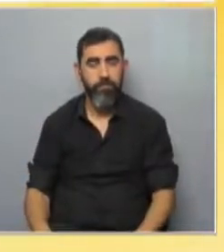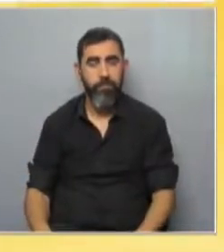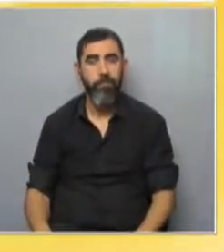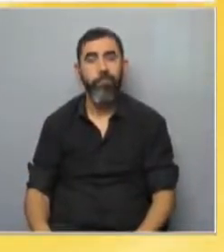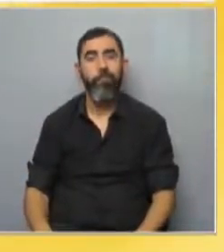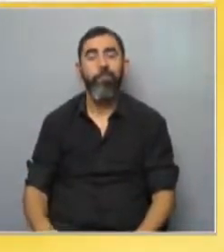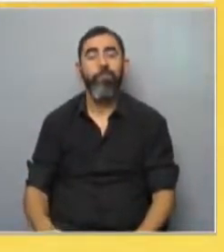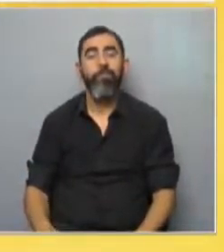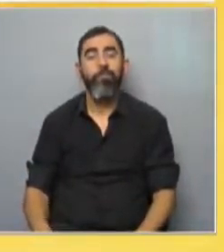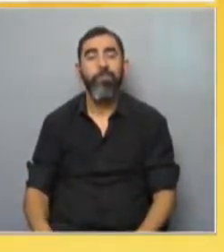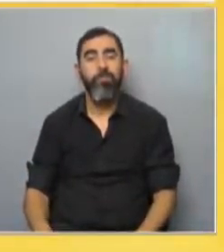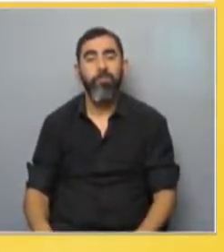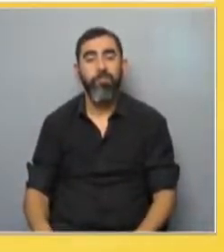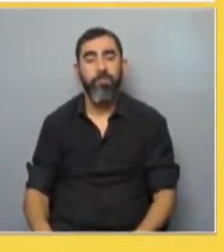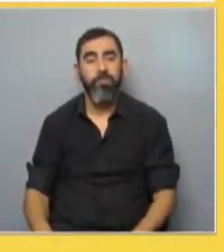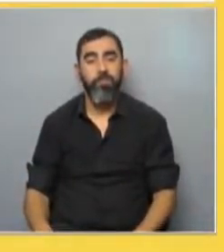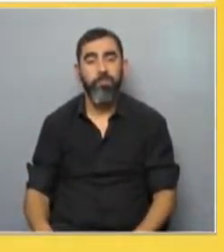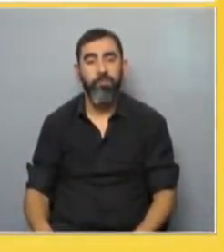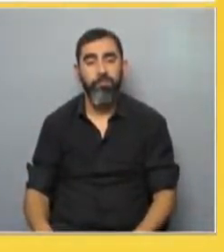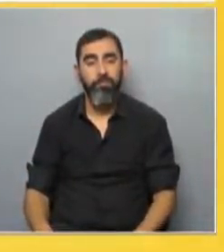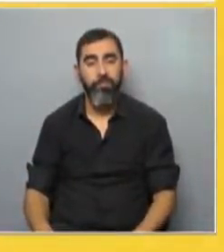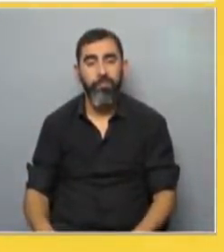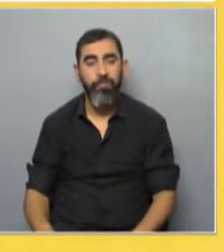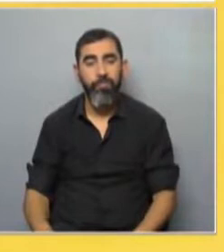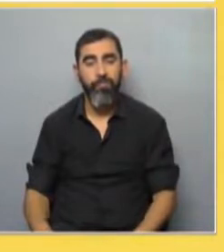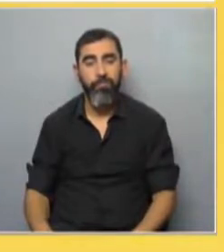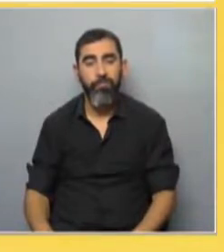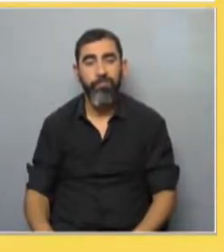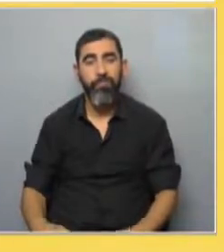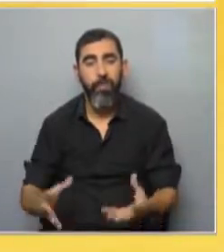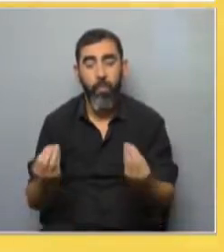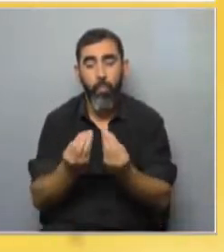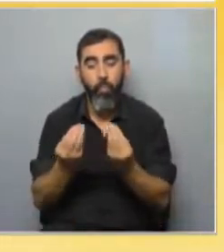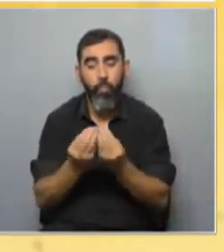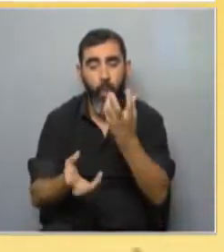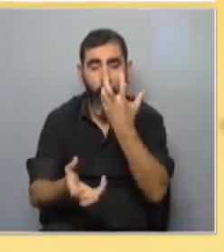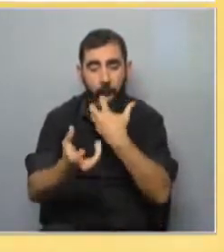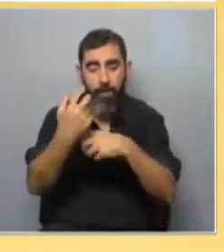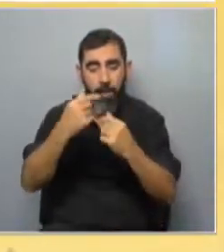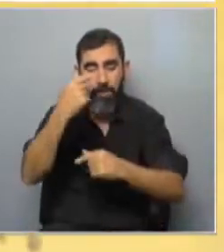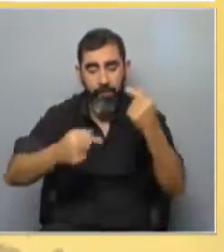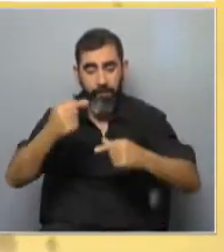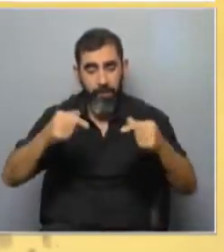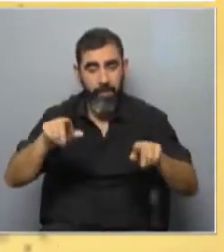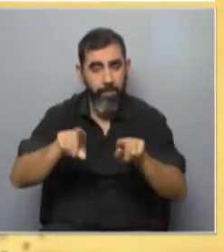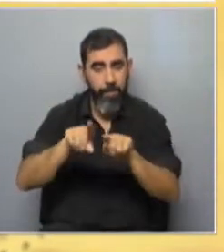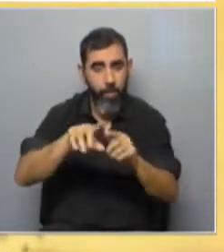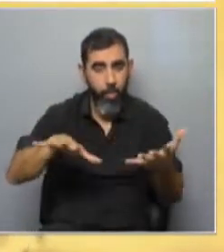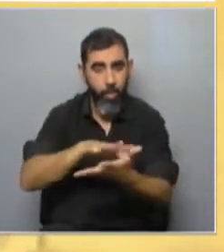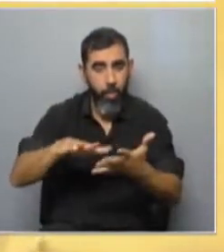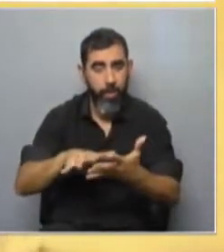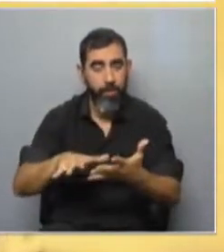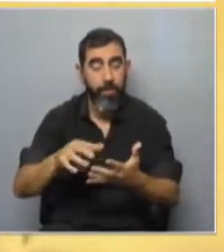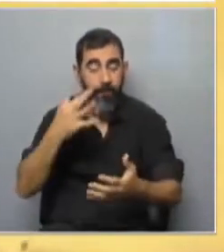no? Sí, supera por la densidad y la cantidad de especies y la cantidad de individuos. Todavía no